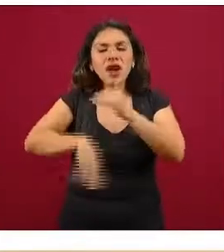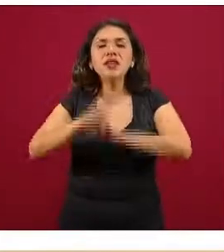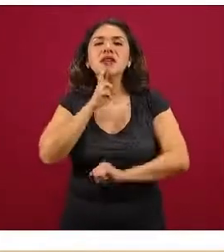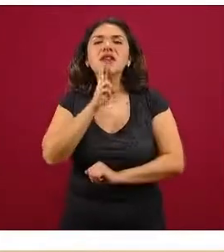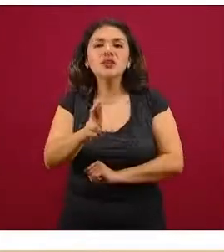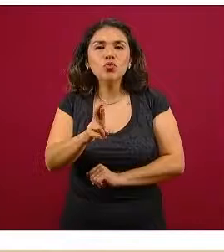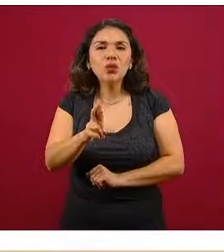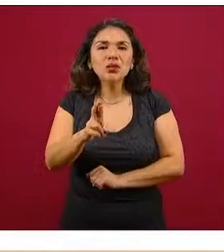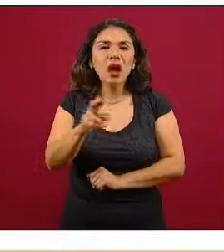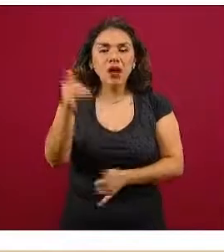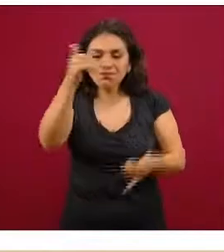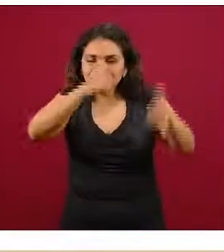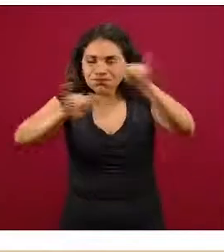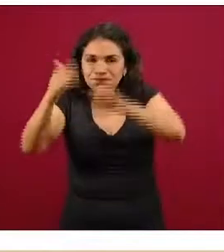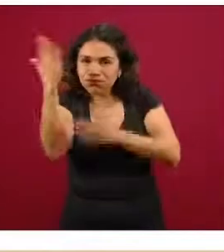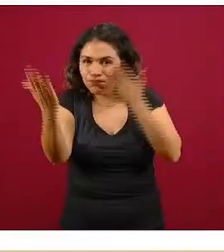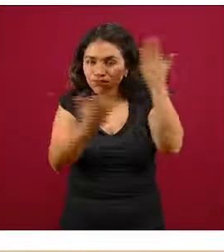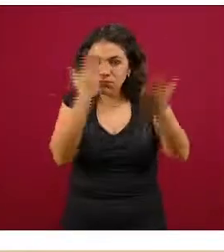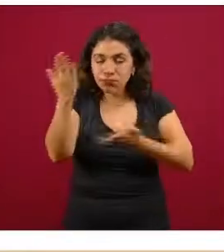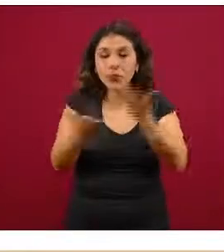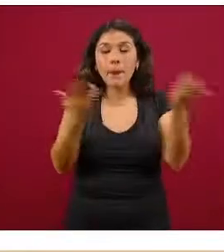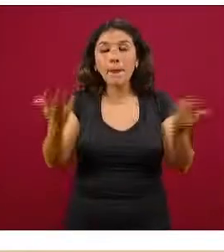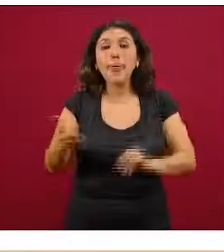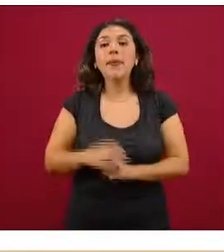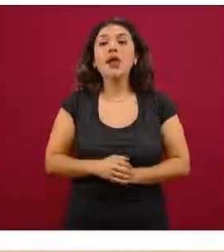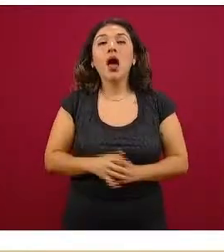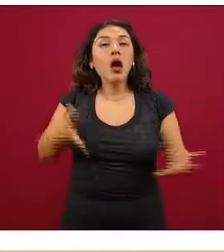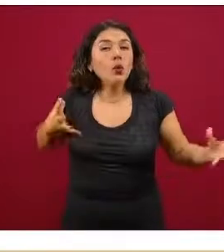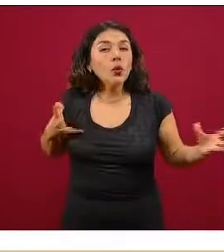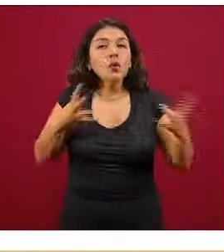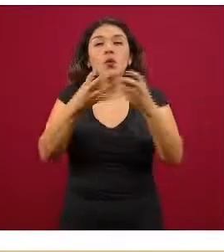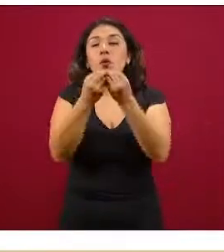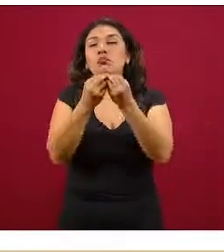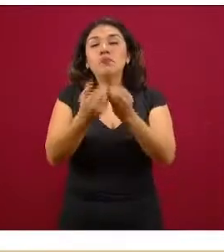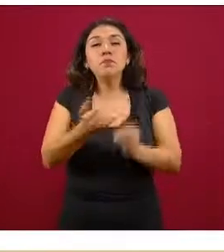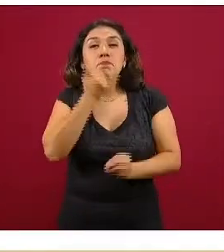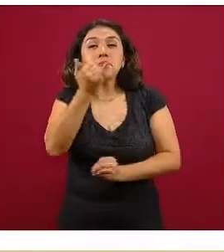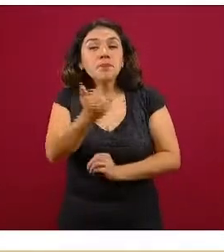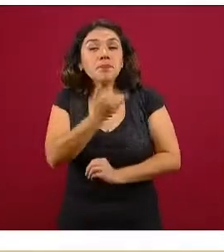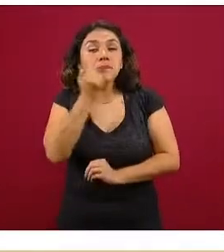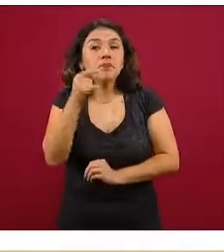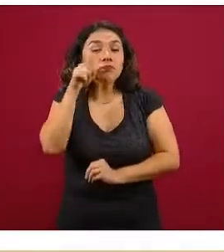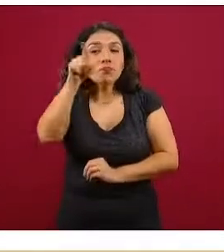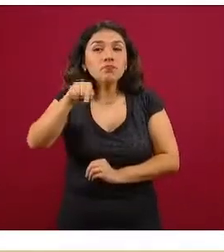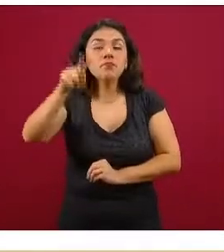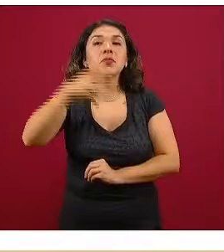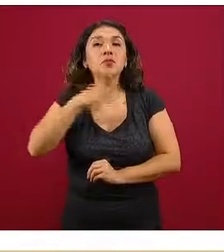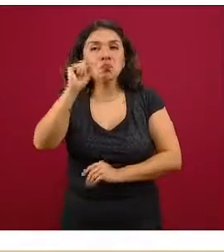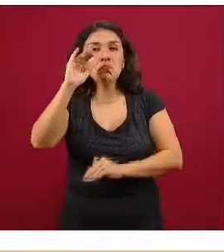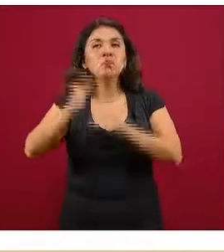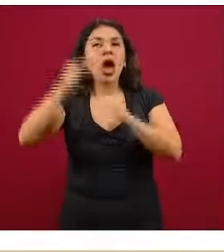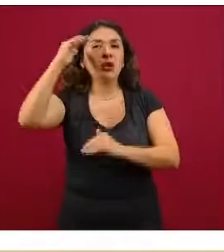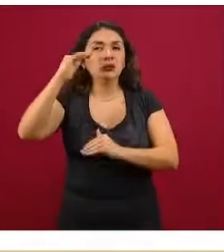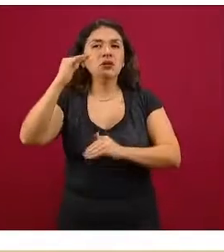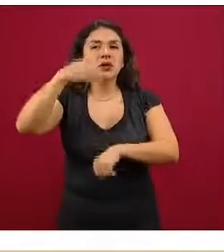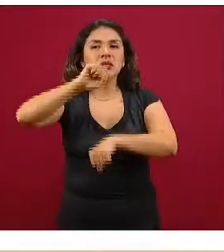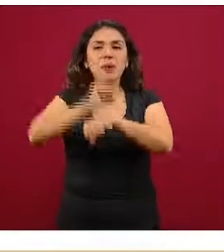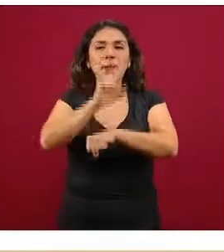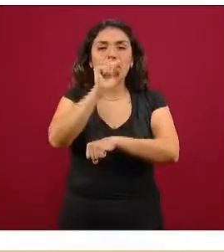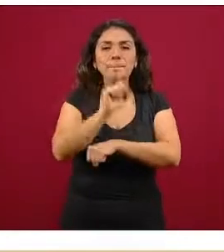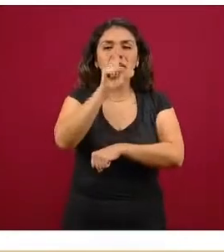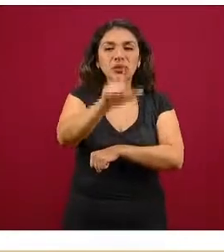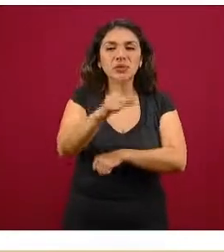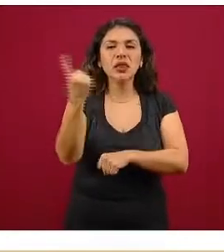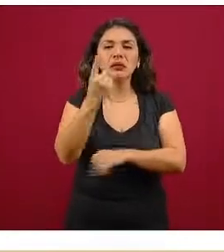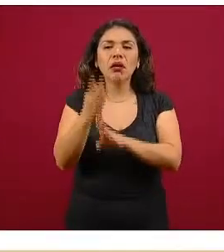resultado sospechoso. Vemos en el total de casos sospechosos un incremento en la semana 27 en